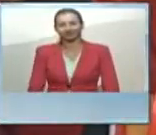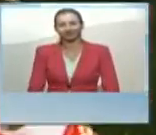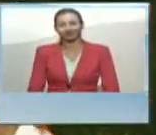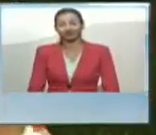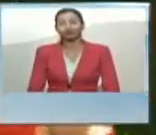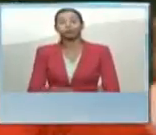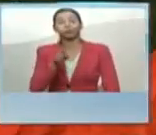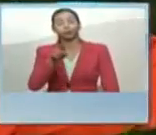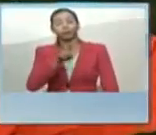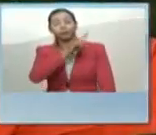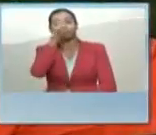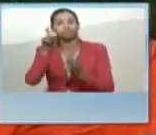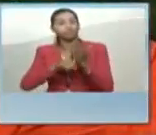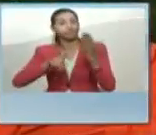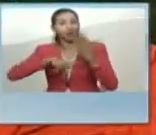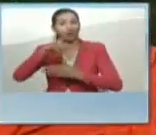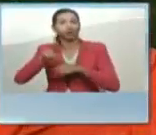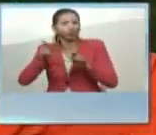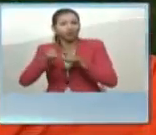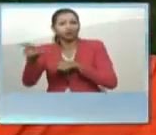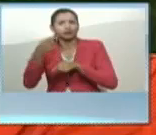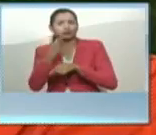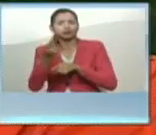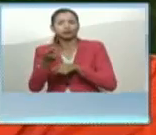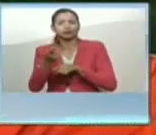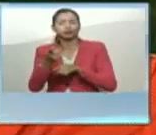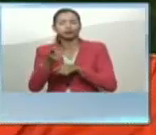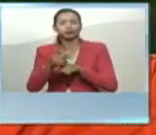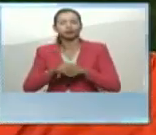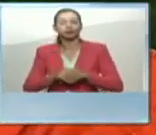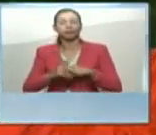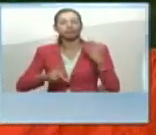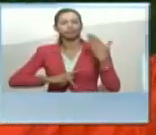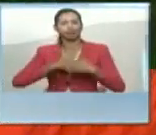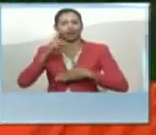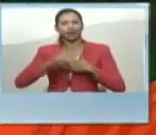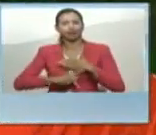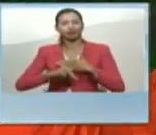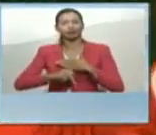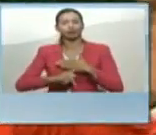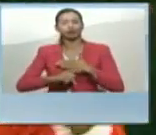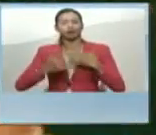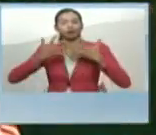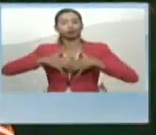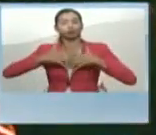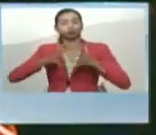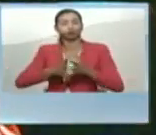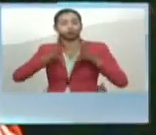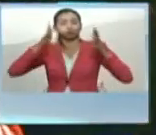Plan integral, eso que ustedes dicen, el plan de las grandes industrias,